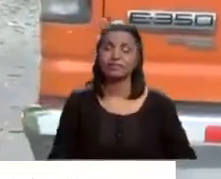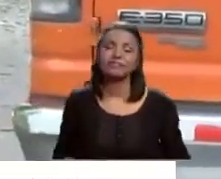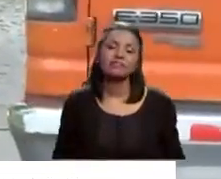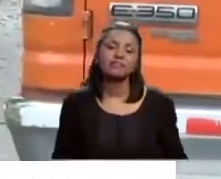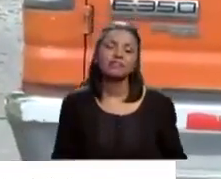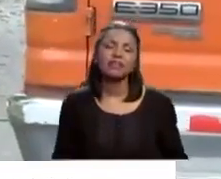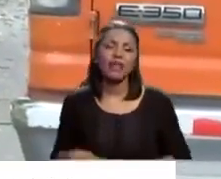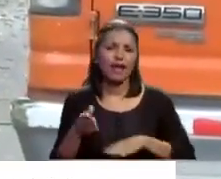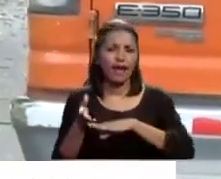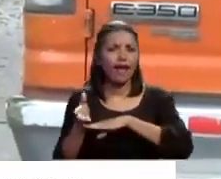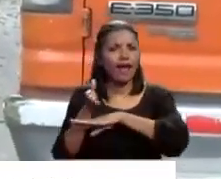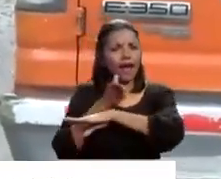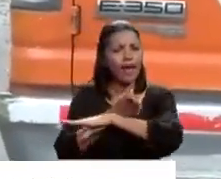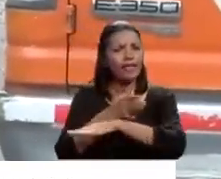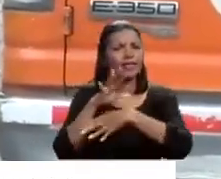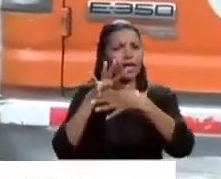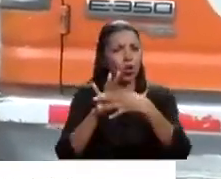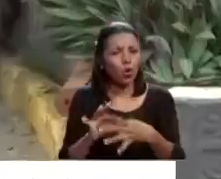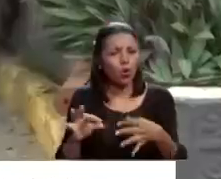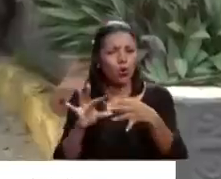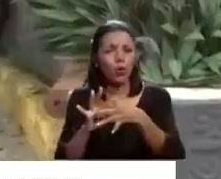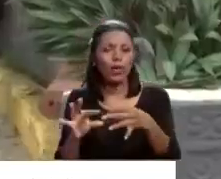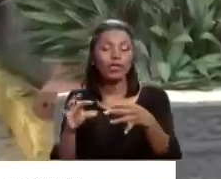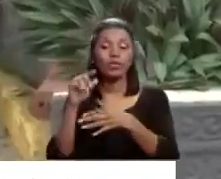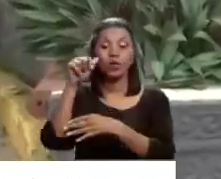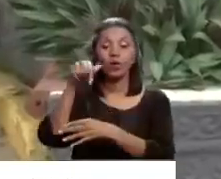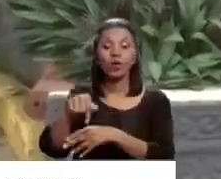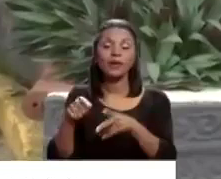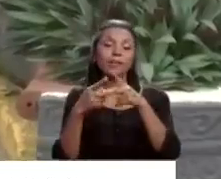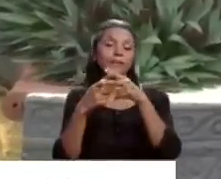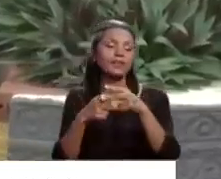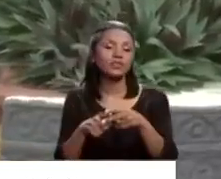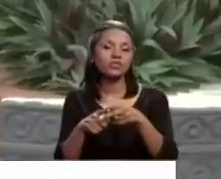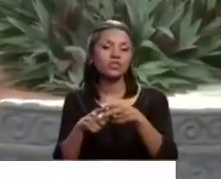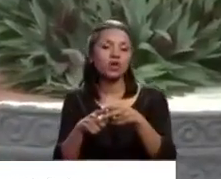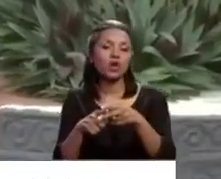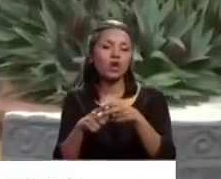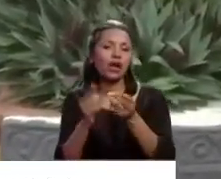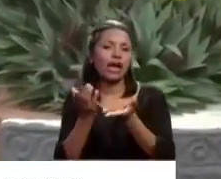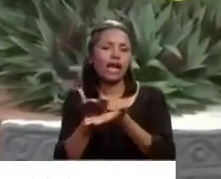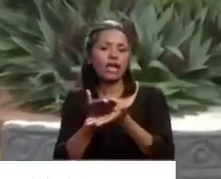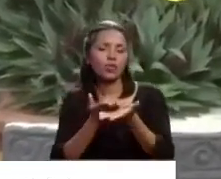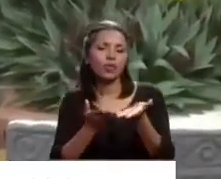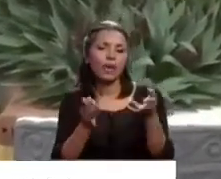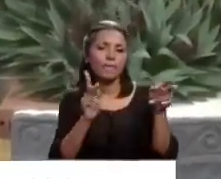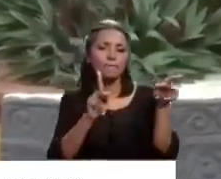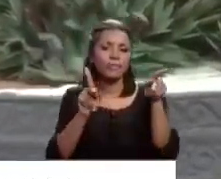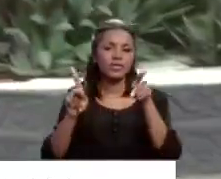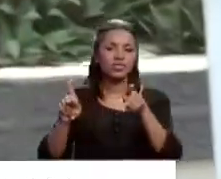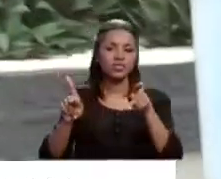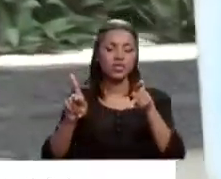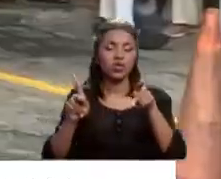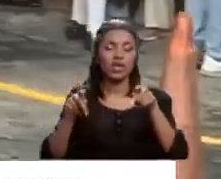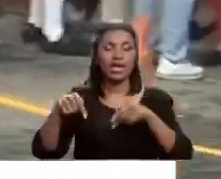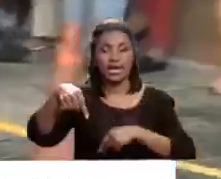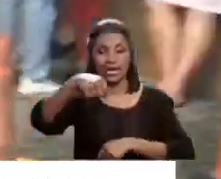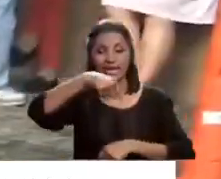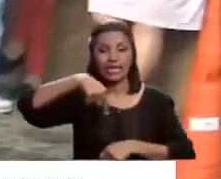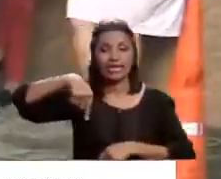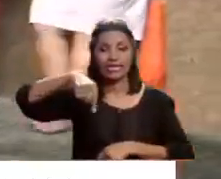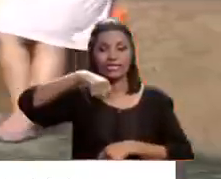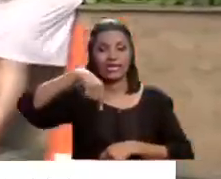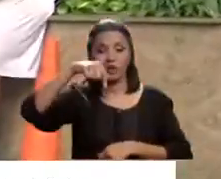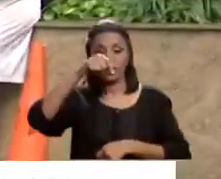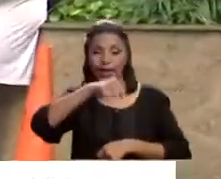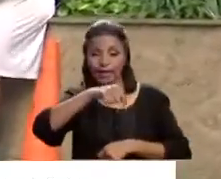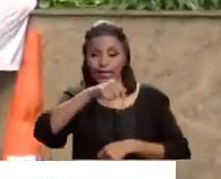con ese tema, es importante contar que hoy ha empezado el proceso de regreso de centenares de personas que viven en esta calle de Obarrio